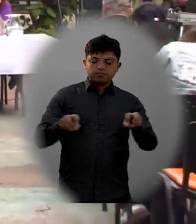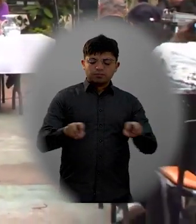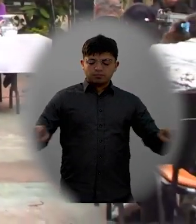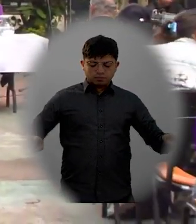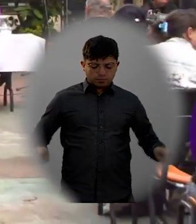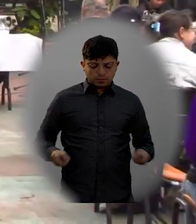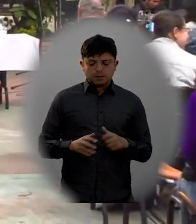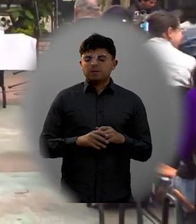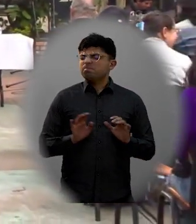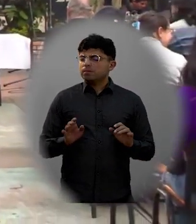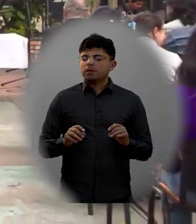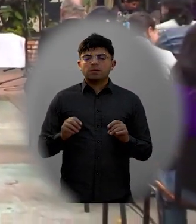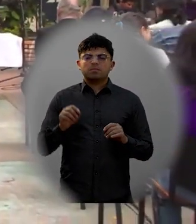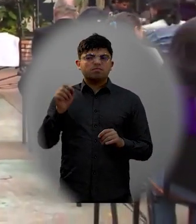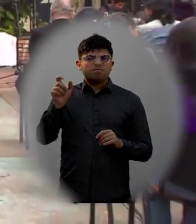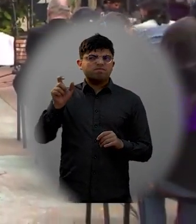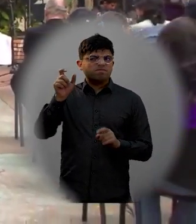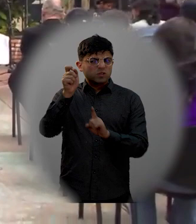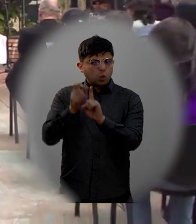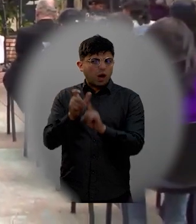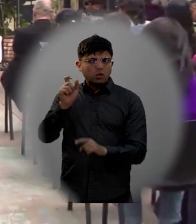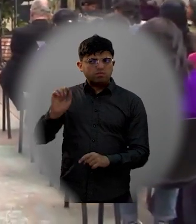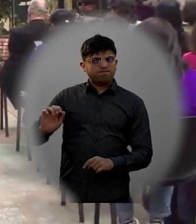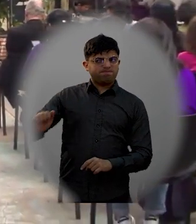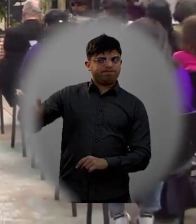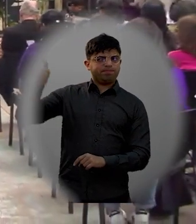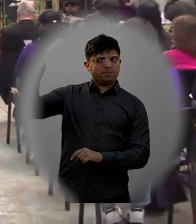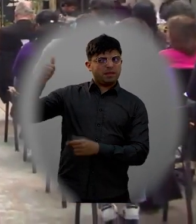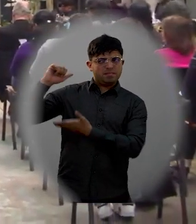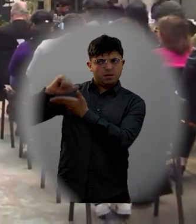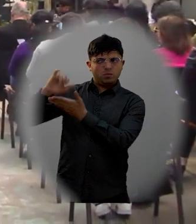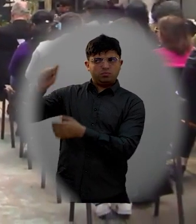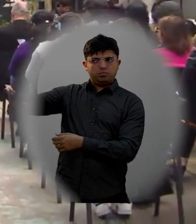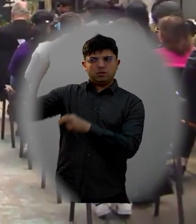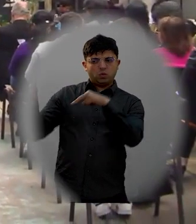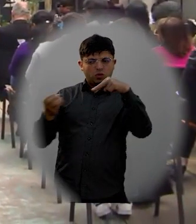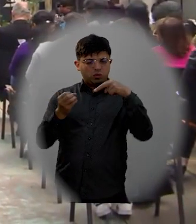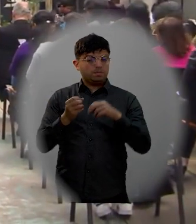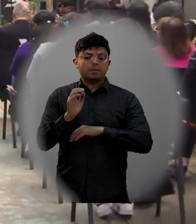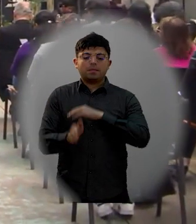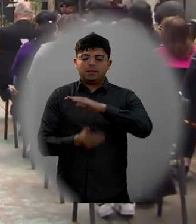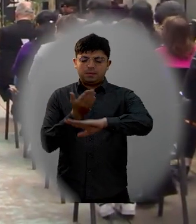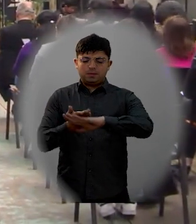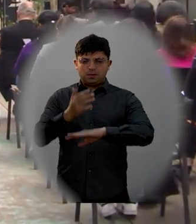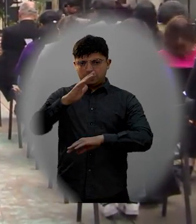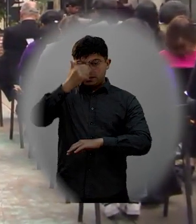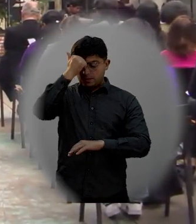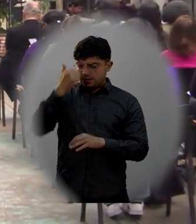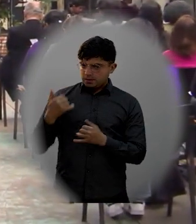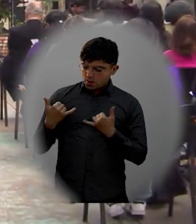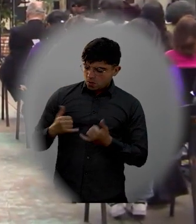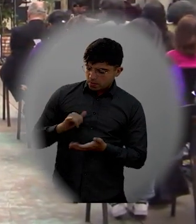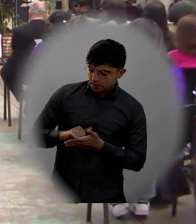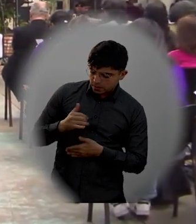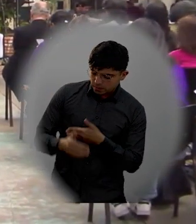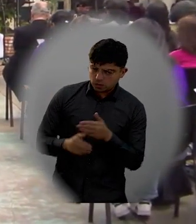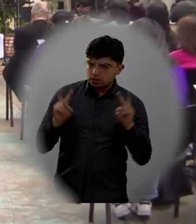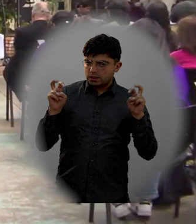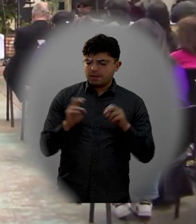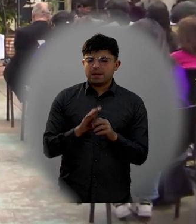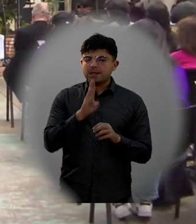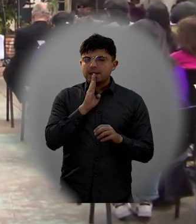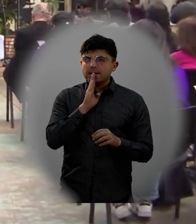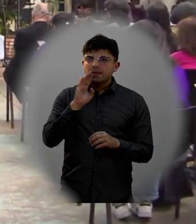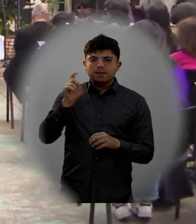entonces ese sujeto hegemónico de la educación, ¿no? Finalmente nuestro planteamiento central hasta este momento, ¿no? ¿Quién es